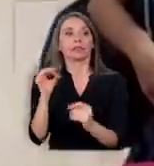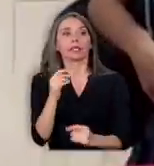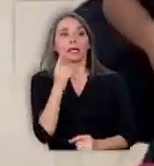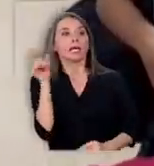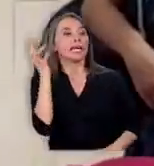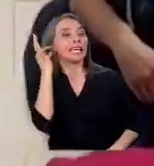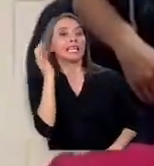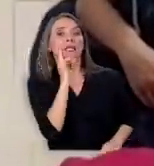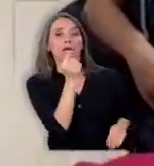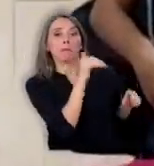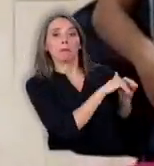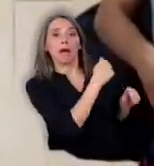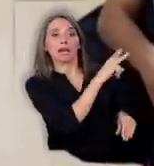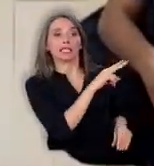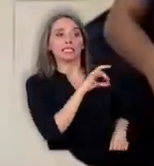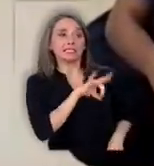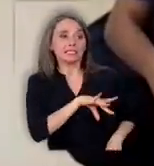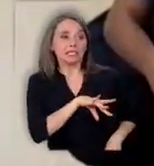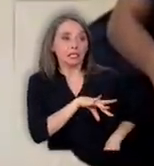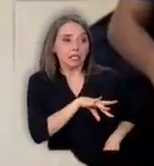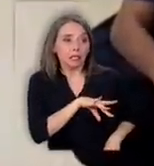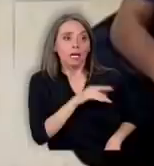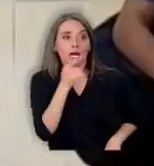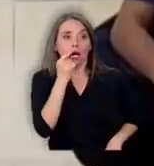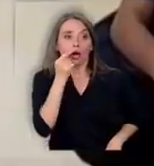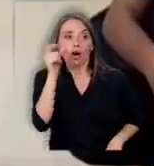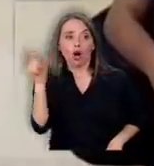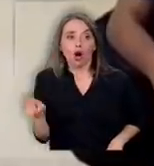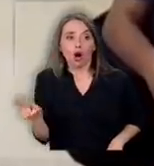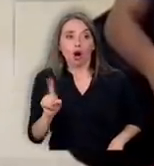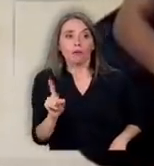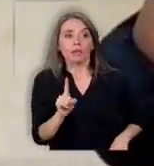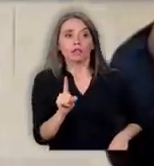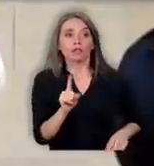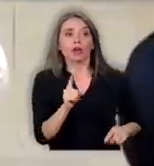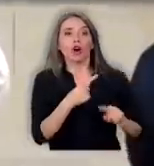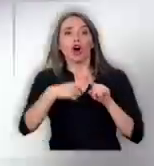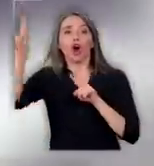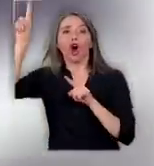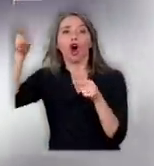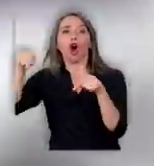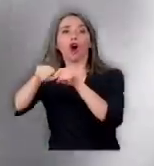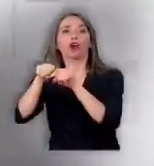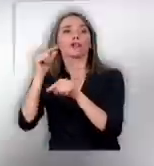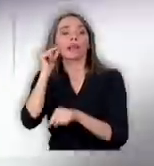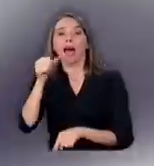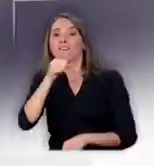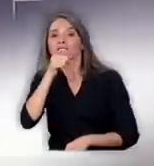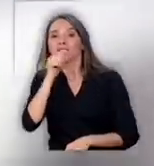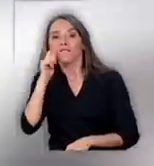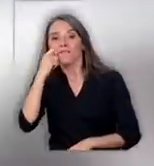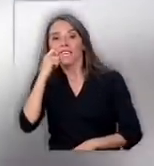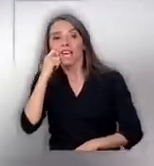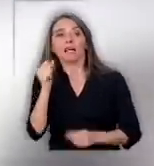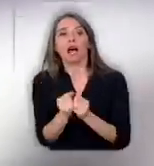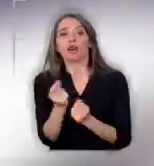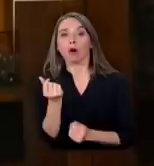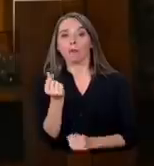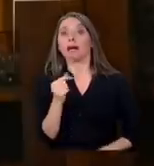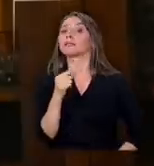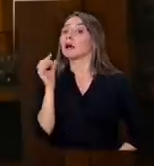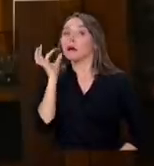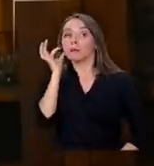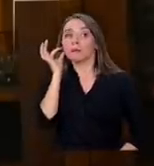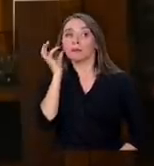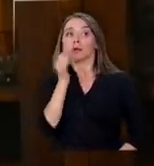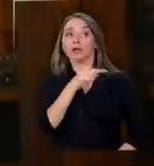plata, ya decía, no, este man no se va a ir con otra vieja con mi plata. Que de hecho le mencionó a